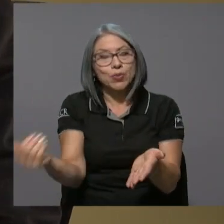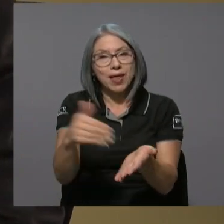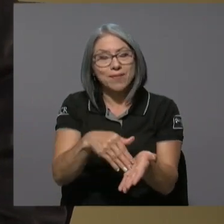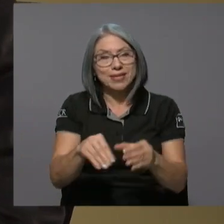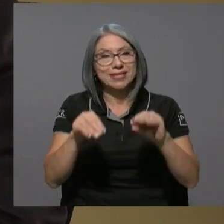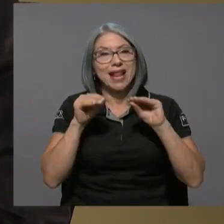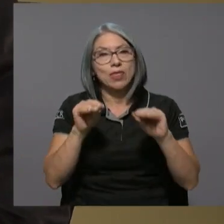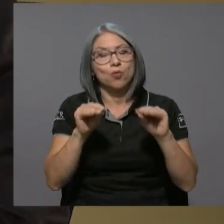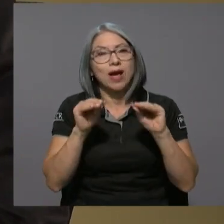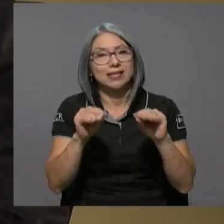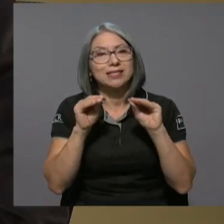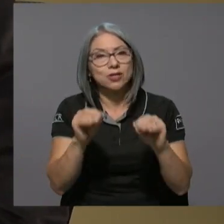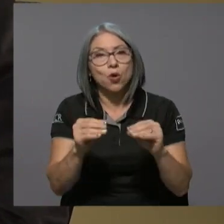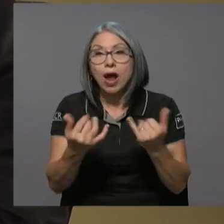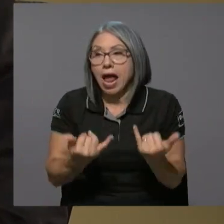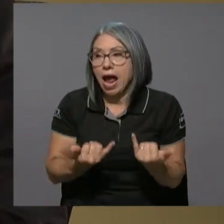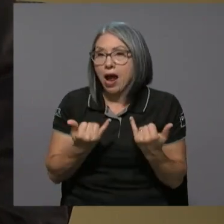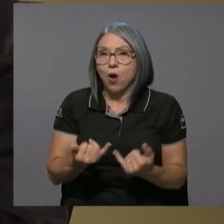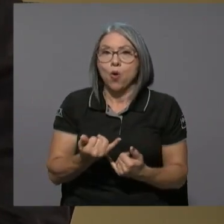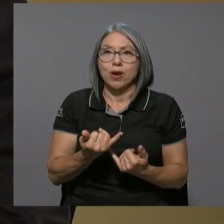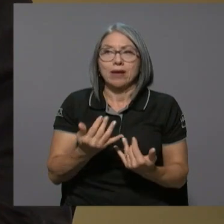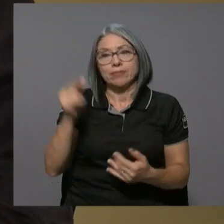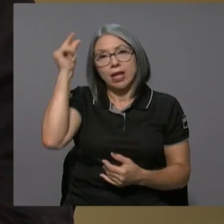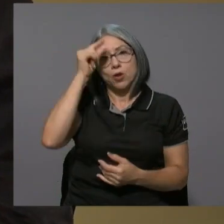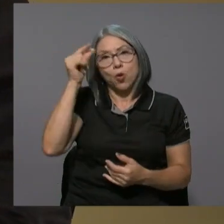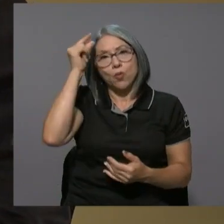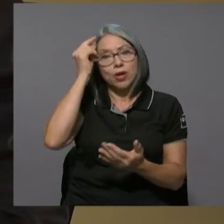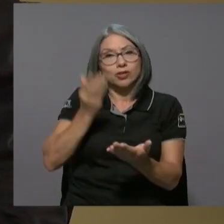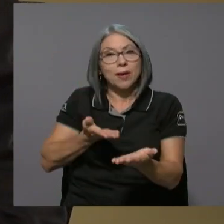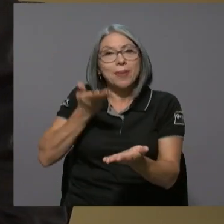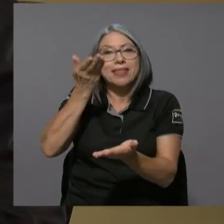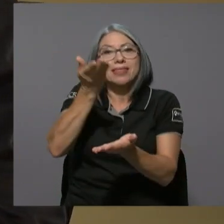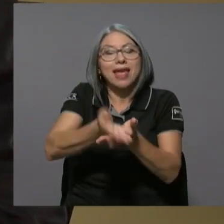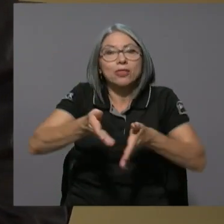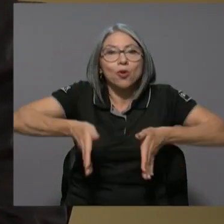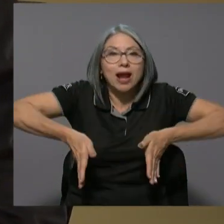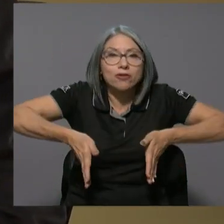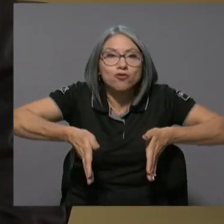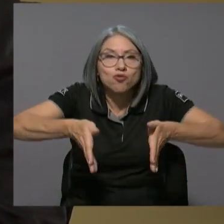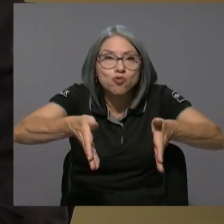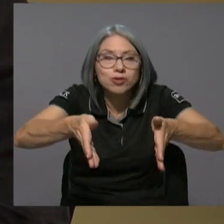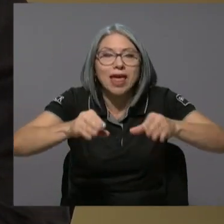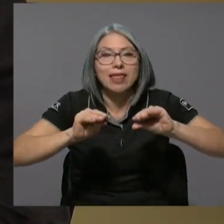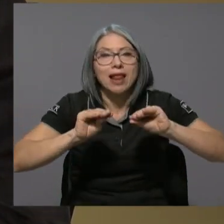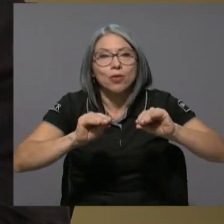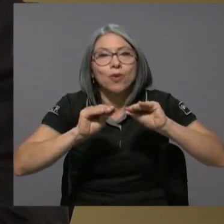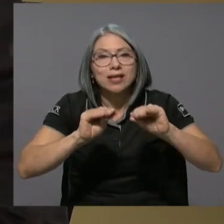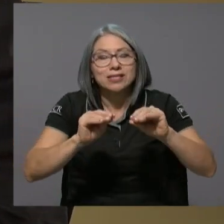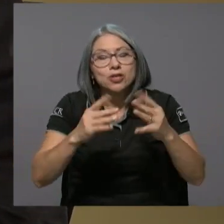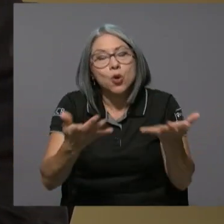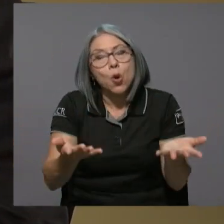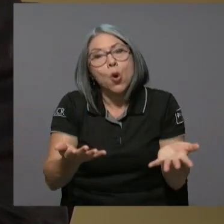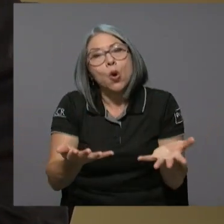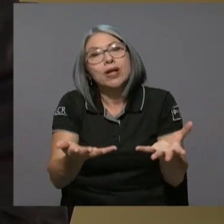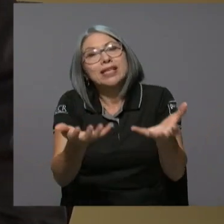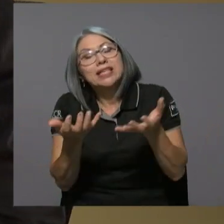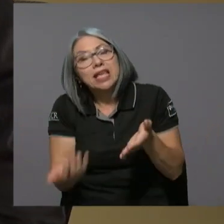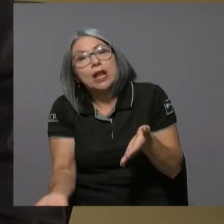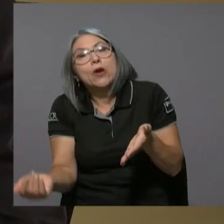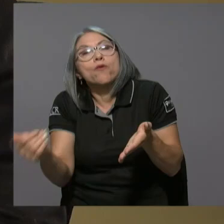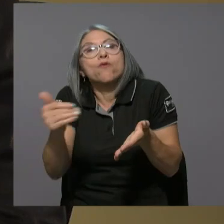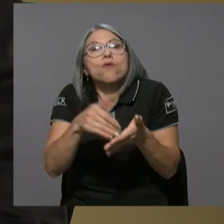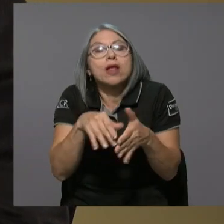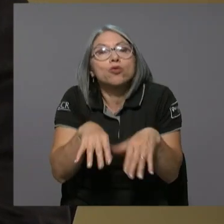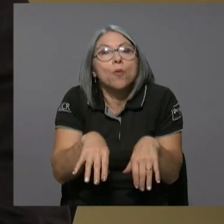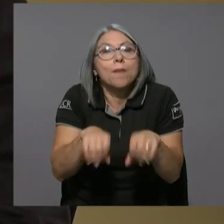¿verdad? Ahora se habla el gobierno está planteando ahí la ruta de la educación, ¿verdad? Y bueno, se está buscando retomar eso, es